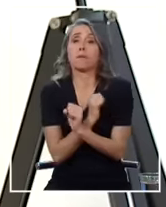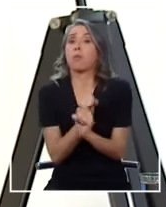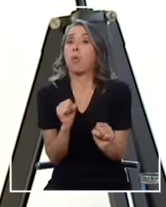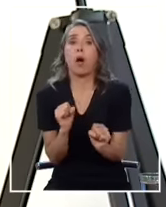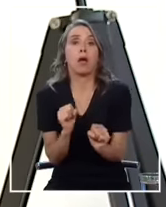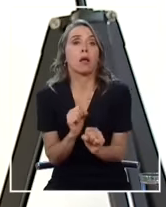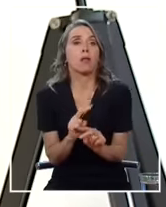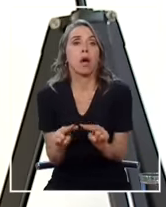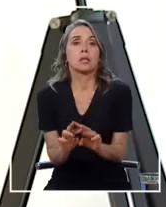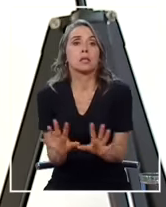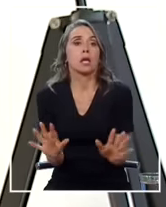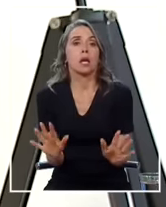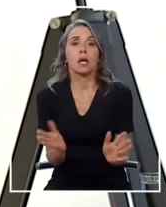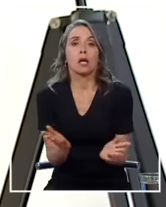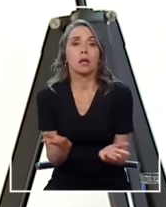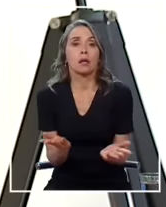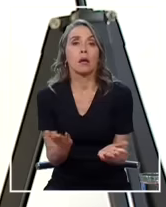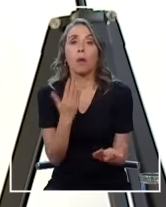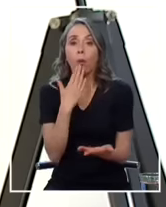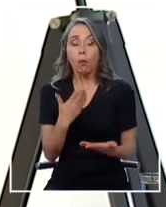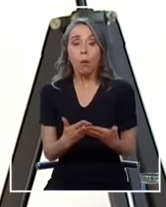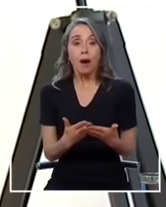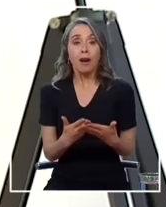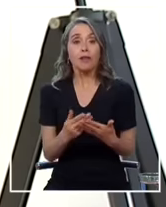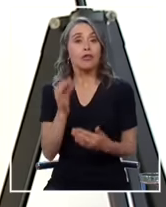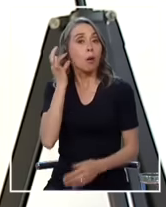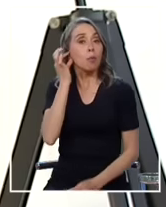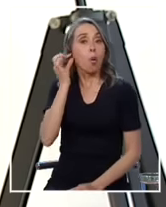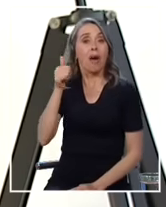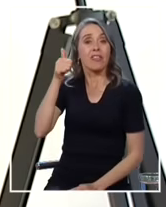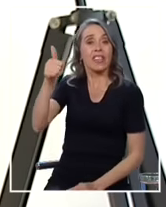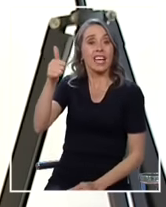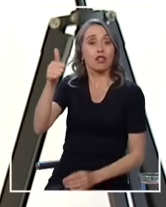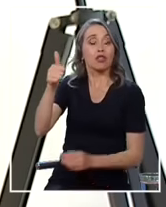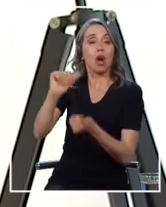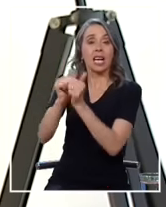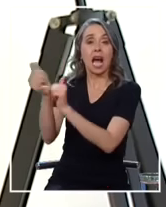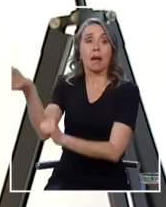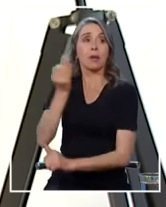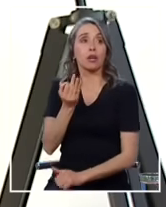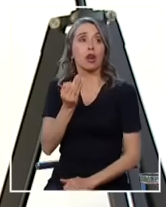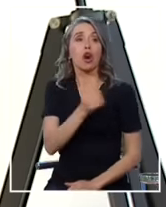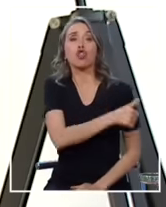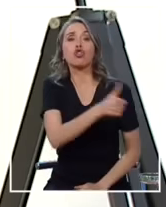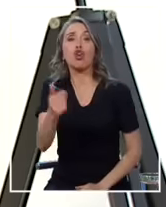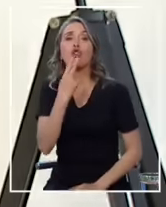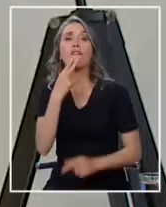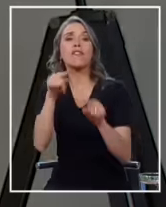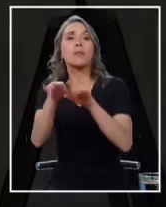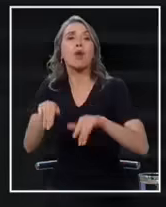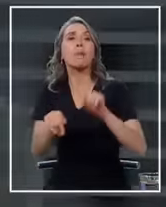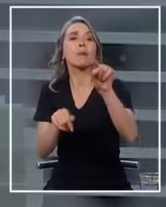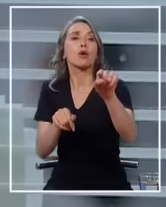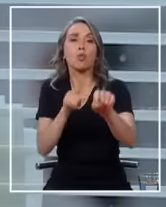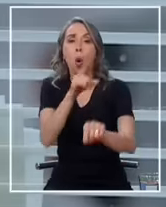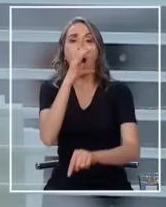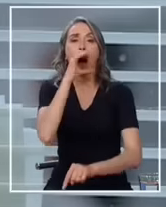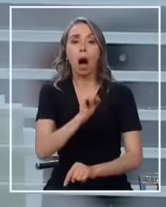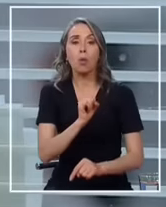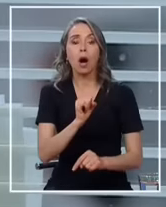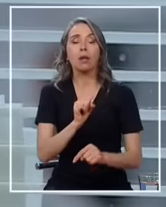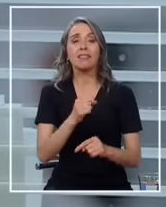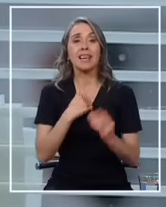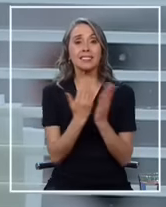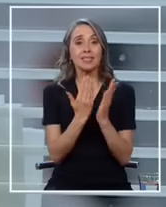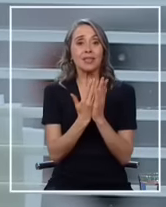nada. Entonces, cuando estaba ahí la directora, me dijo, ¿sabes qué? Todos vivimos lo mismo, así que vaya a tener que aguantar. Decidió